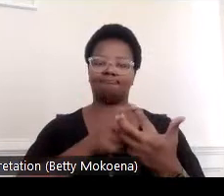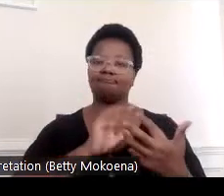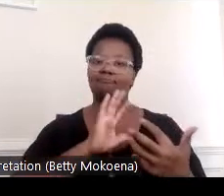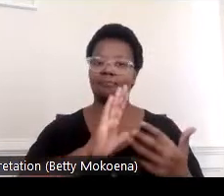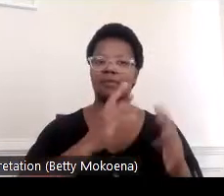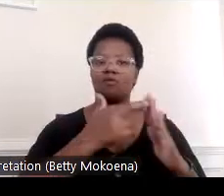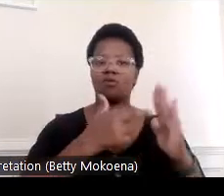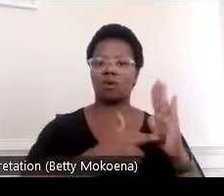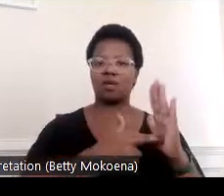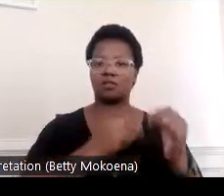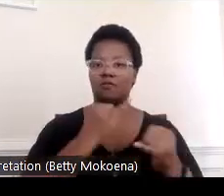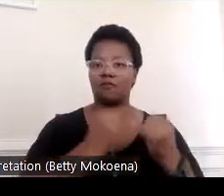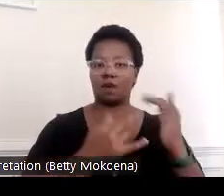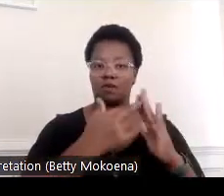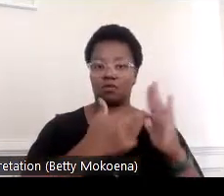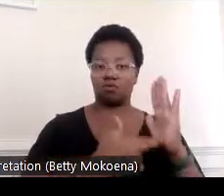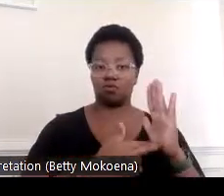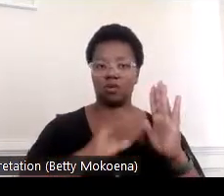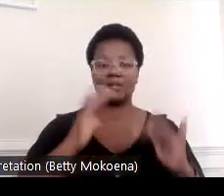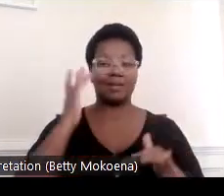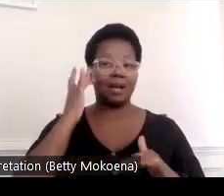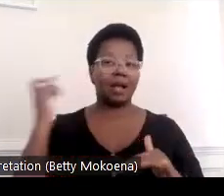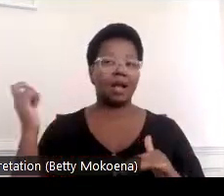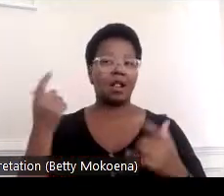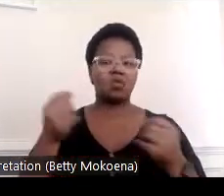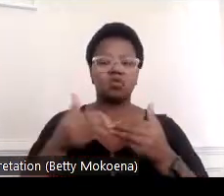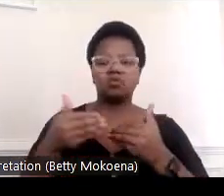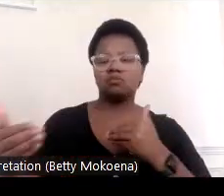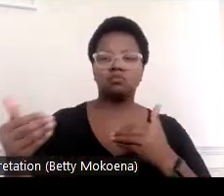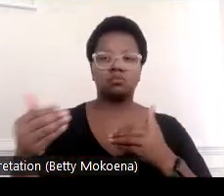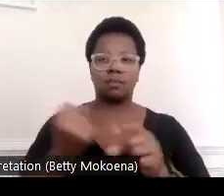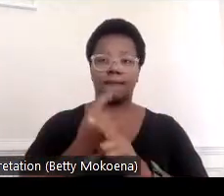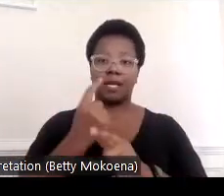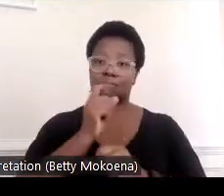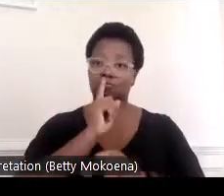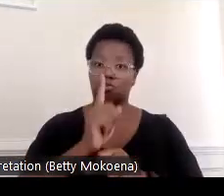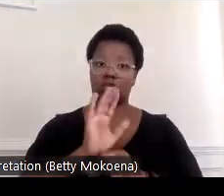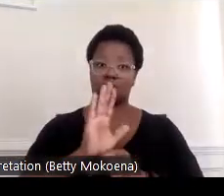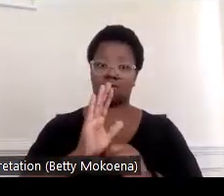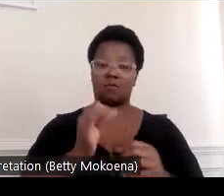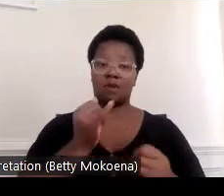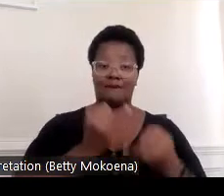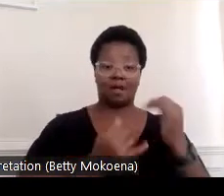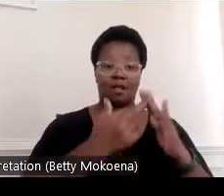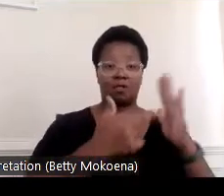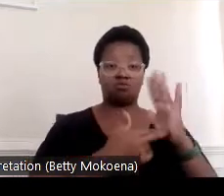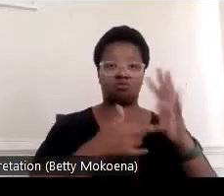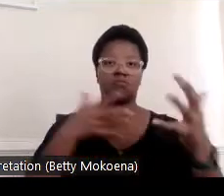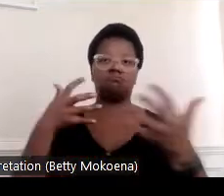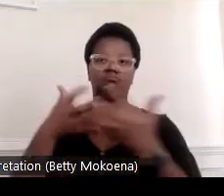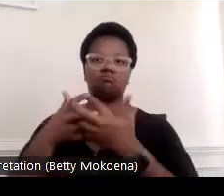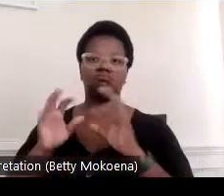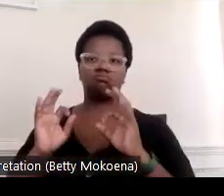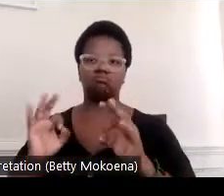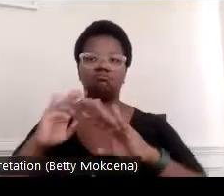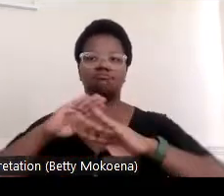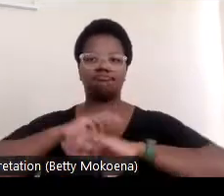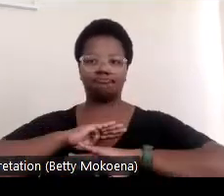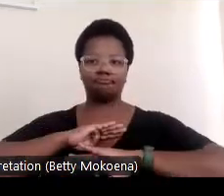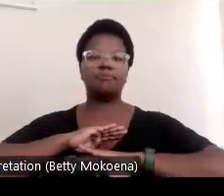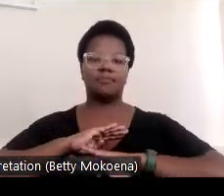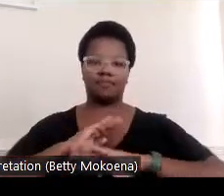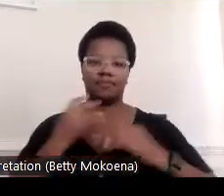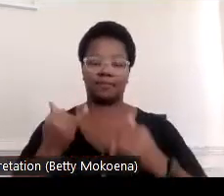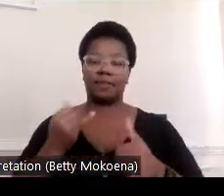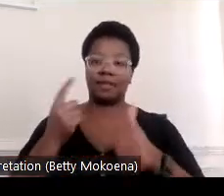estipulaciones Y luego qué está haciendo California para prepararse para aplicar la regla general HSBC y luego